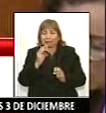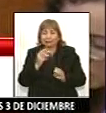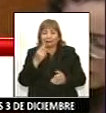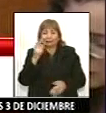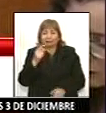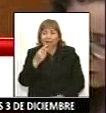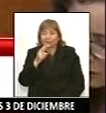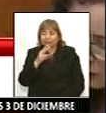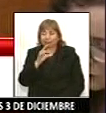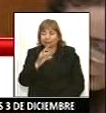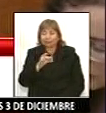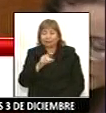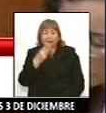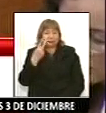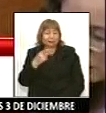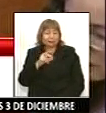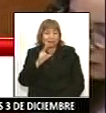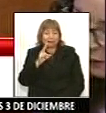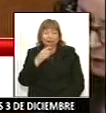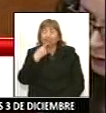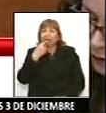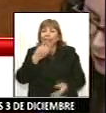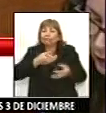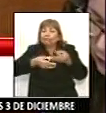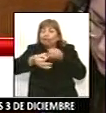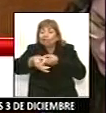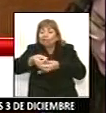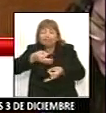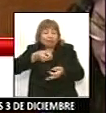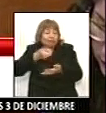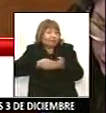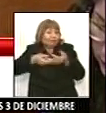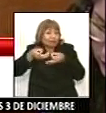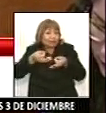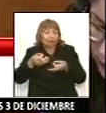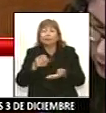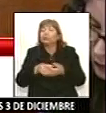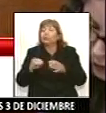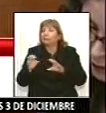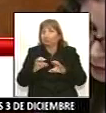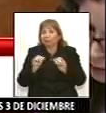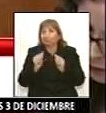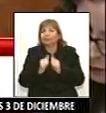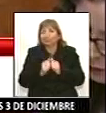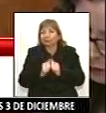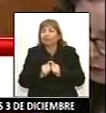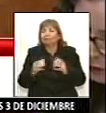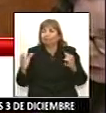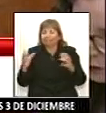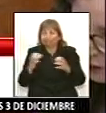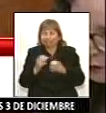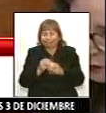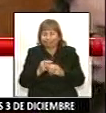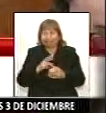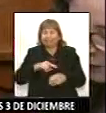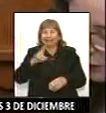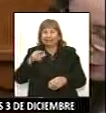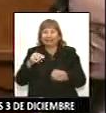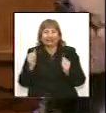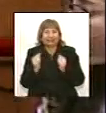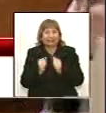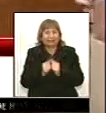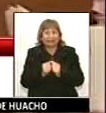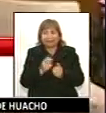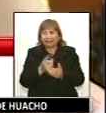16.1.b y 16.2 que las transferencias financieras se realizan para el caso de mancomunidades regionales con resolución